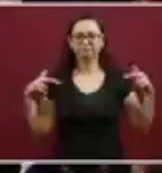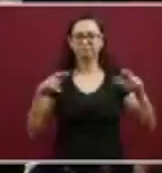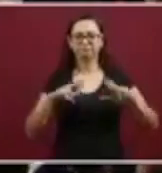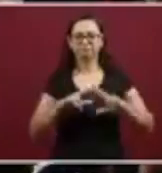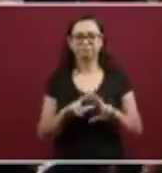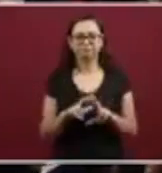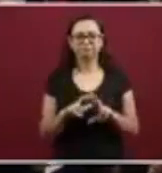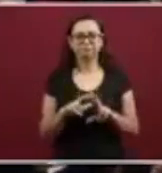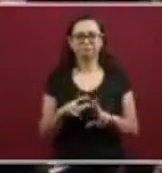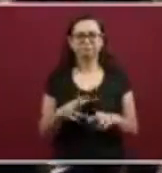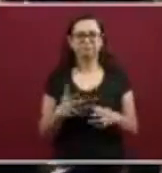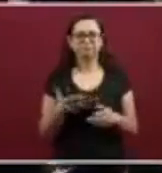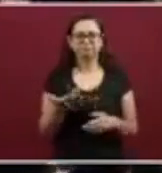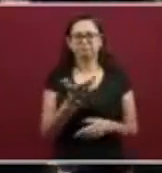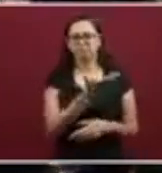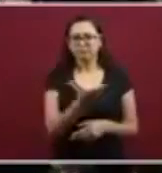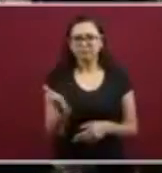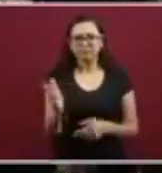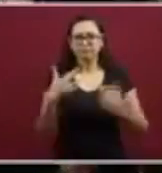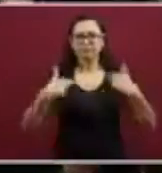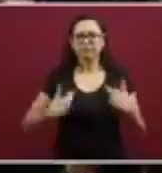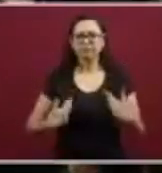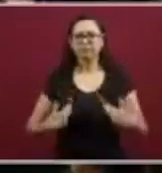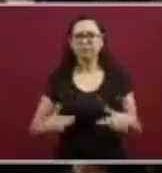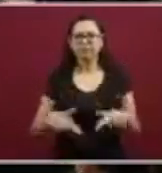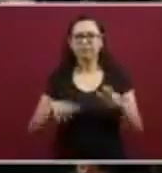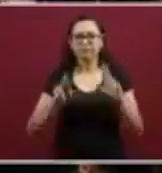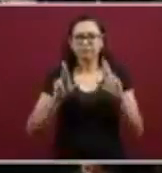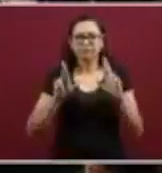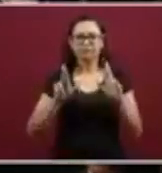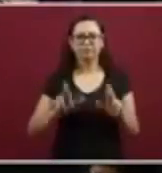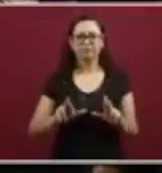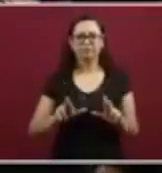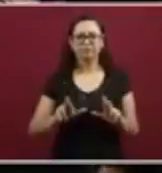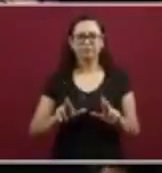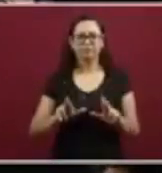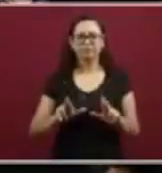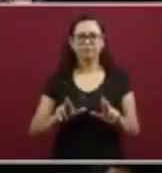que representan a